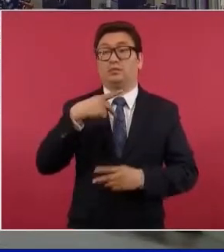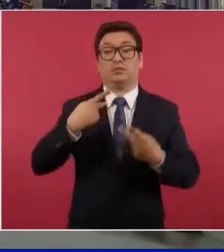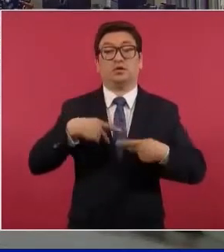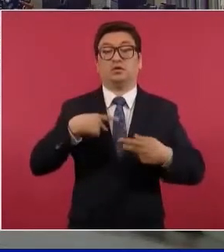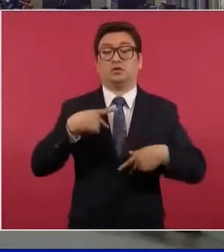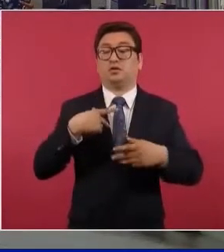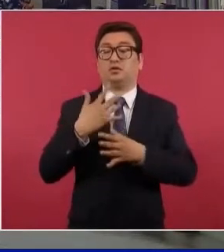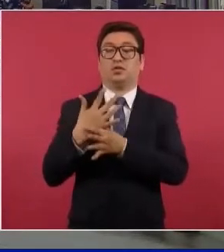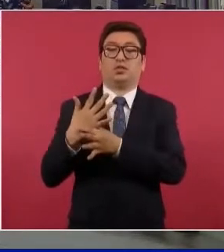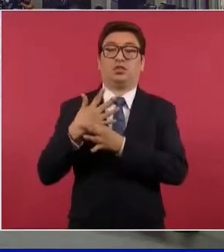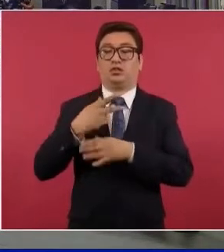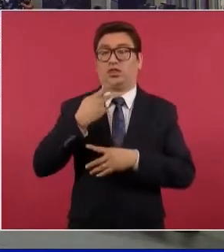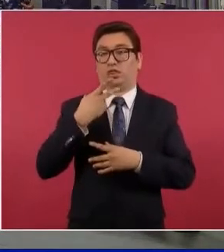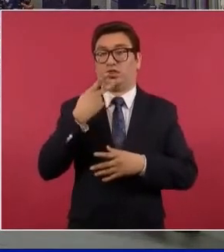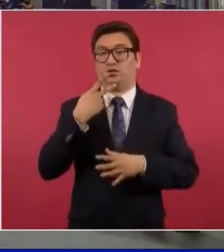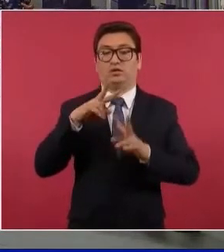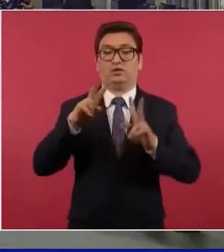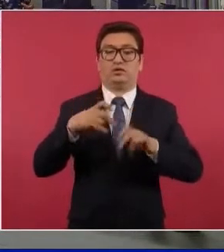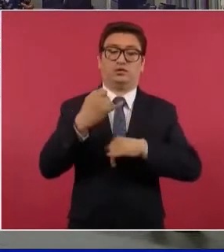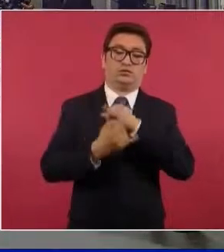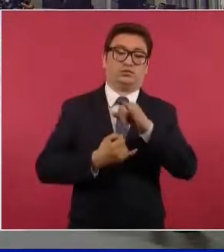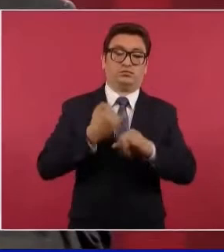internacionalistas